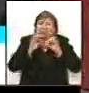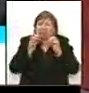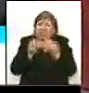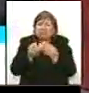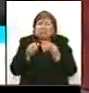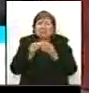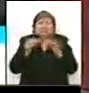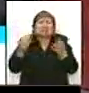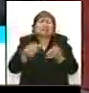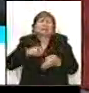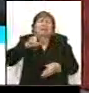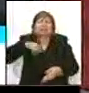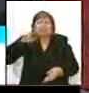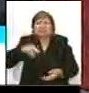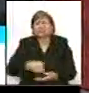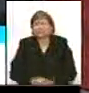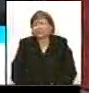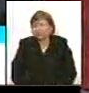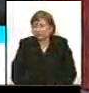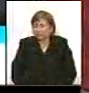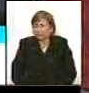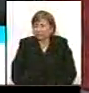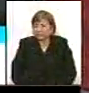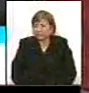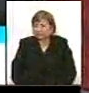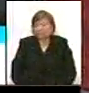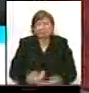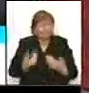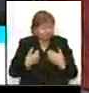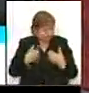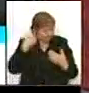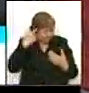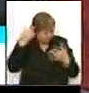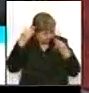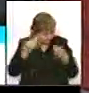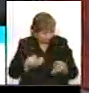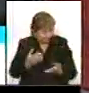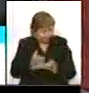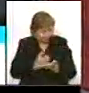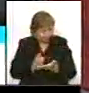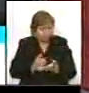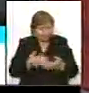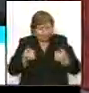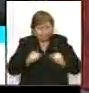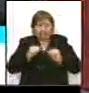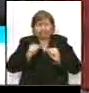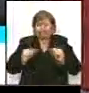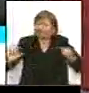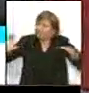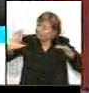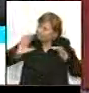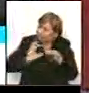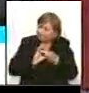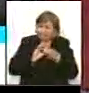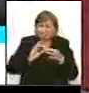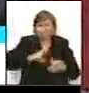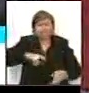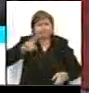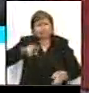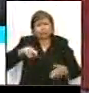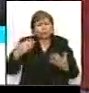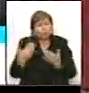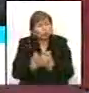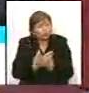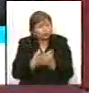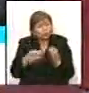movimientos regionales, los vamos a fortalecer. Creo que tiene que admitirse la posibilidad de que haya alianzas entre movimientos regionales y